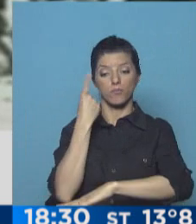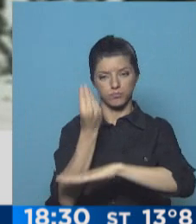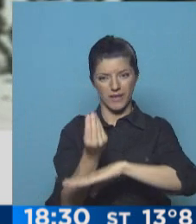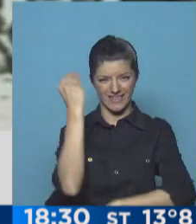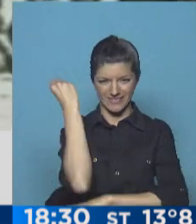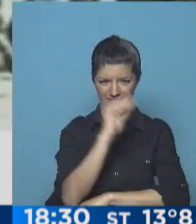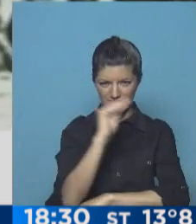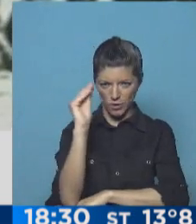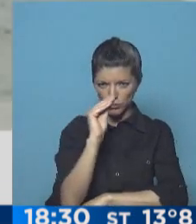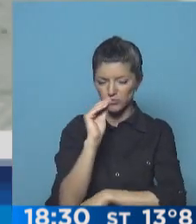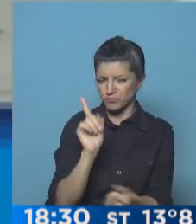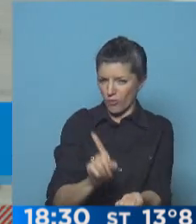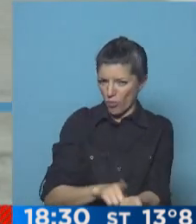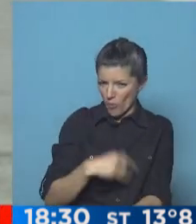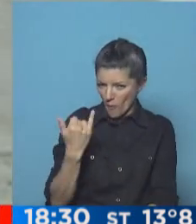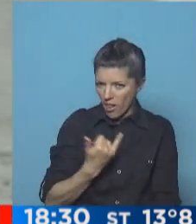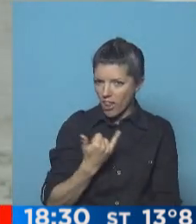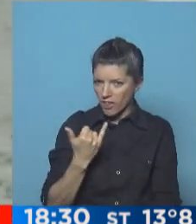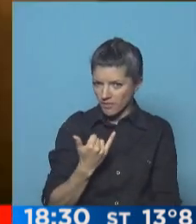raíces.